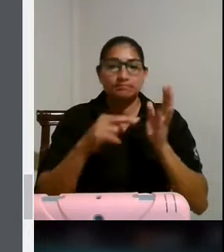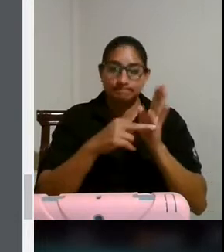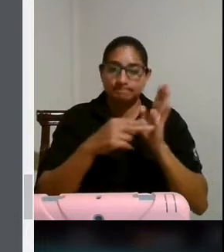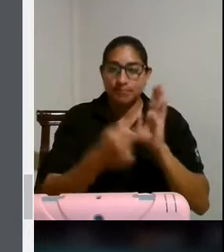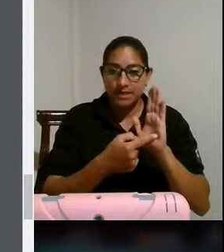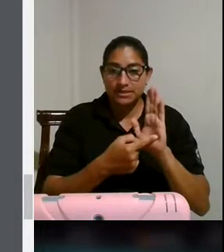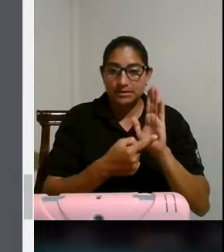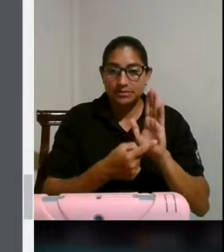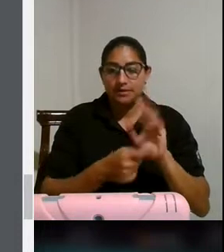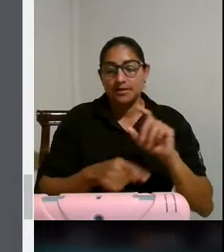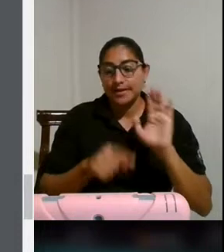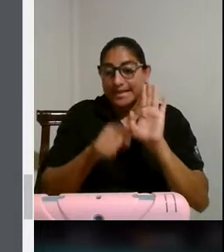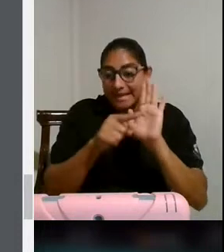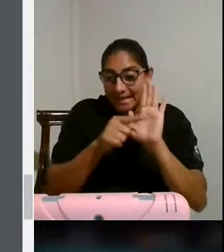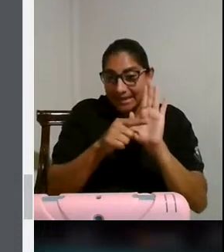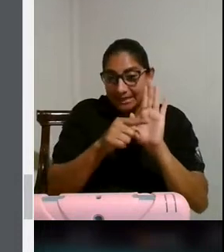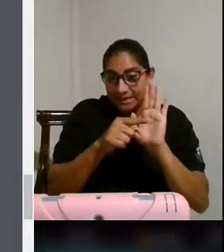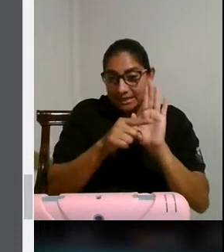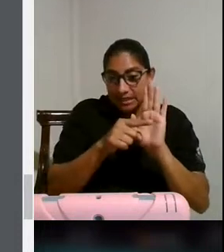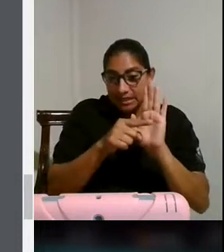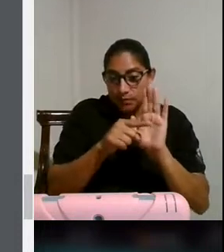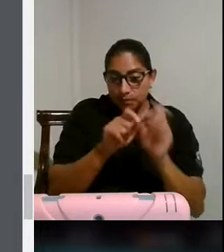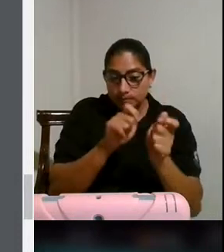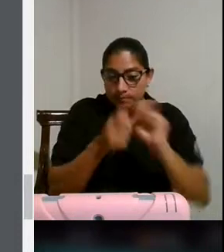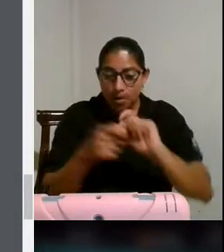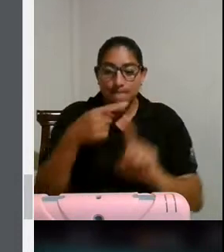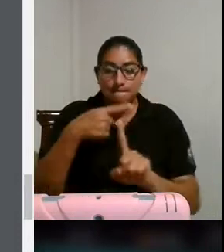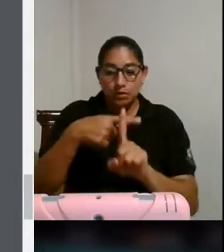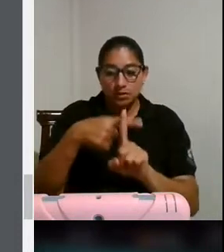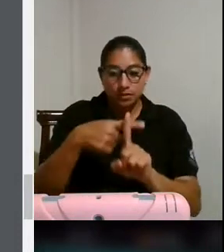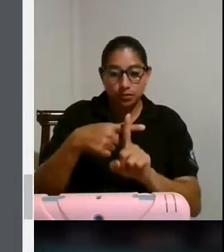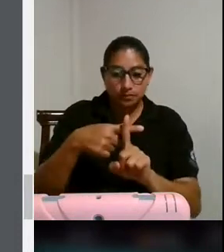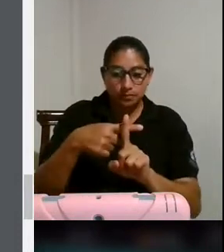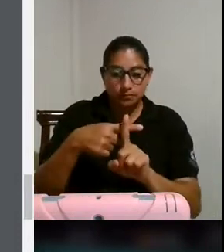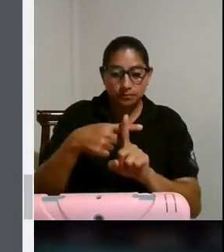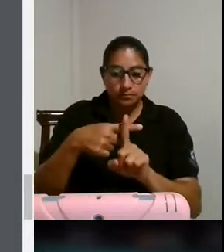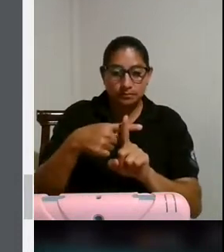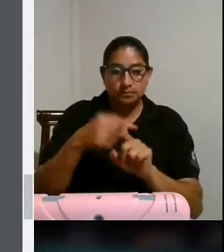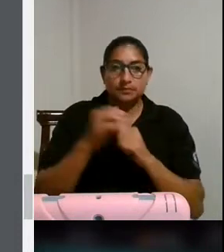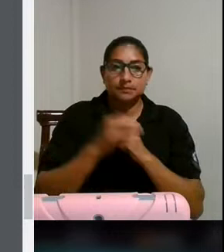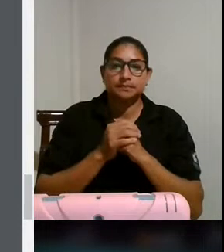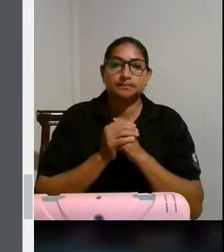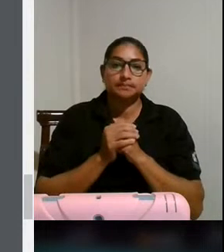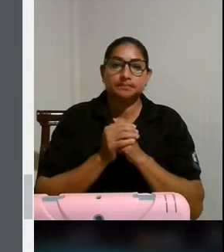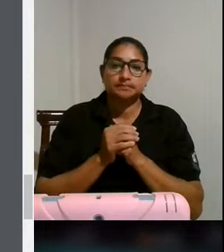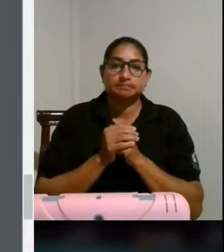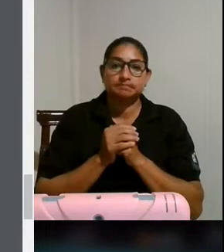Quedaría negativo, quedaría positivo y quedaría positivo.